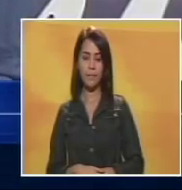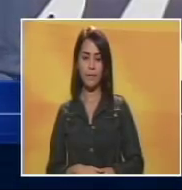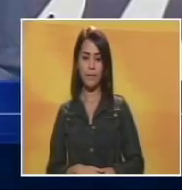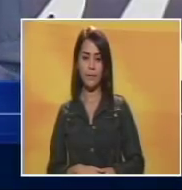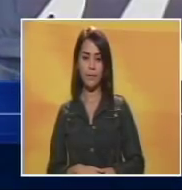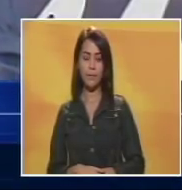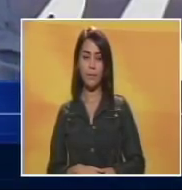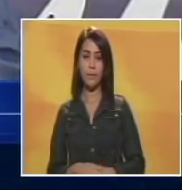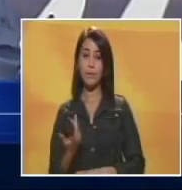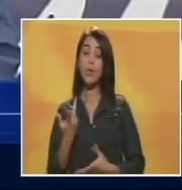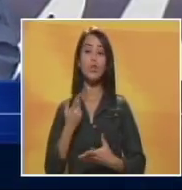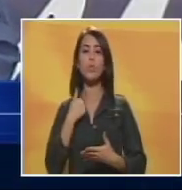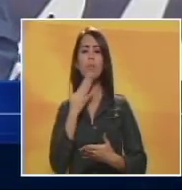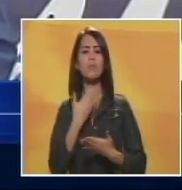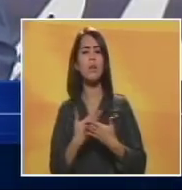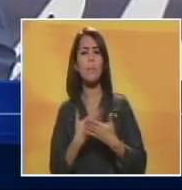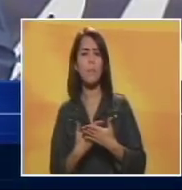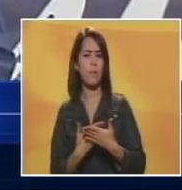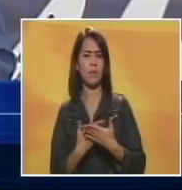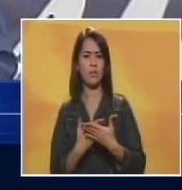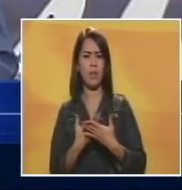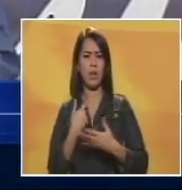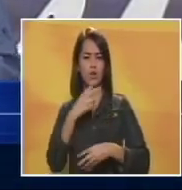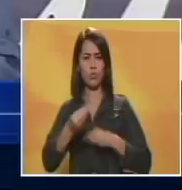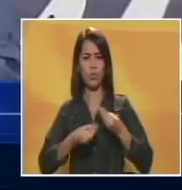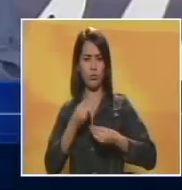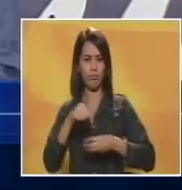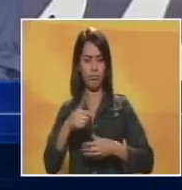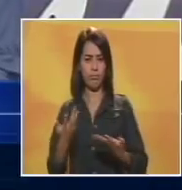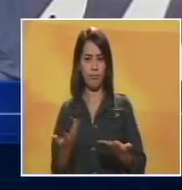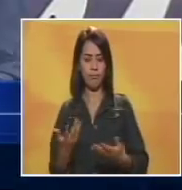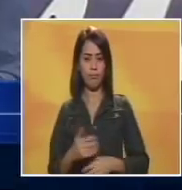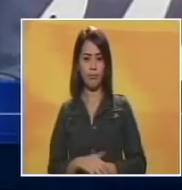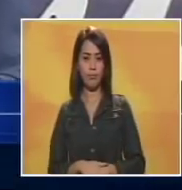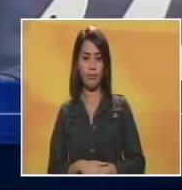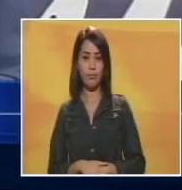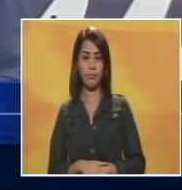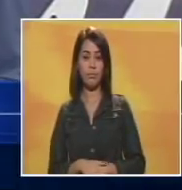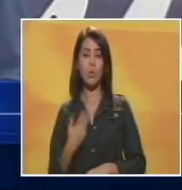elecciones. Hay que hacer nuevas elecciones en Venezuela.